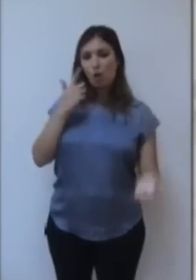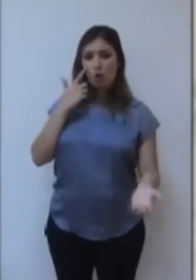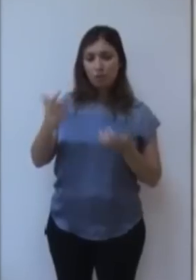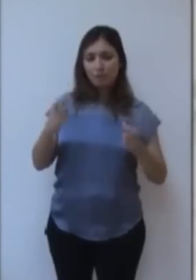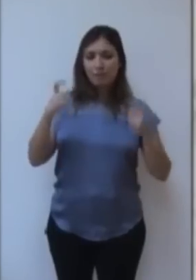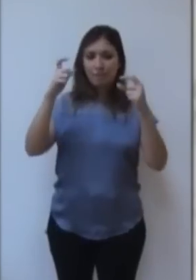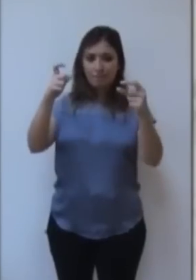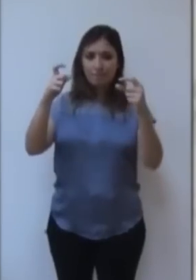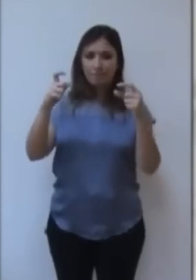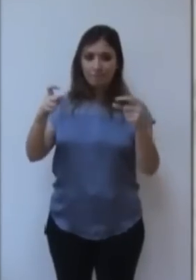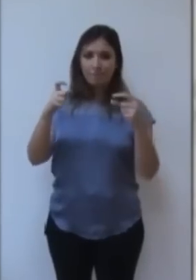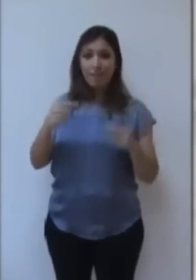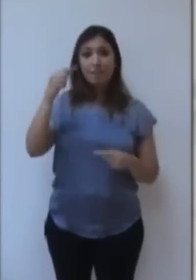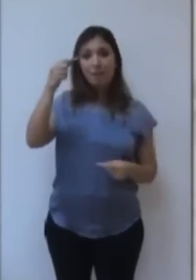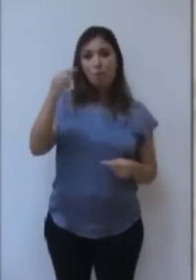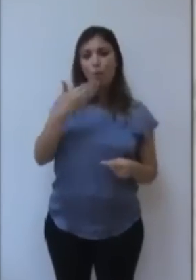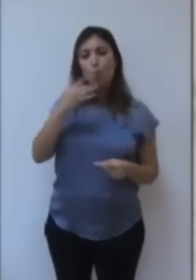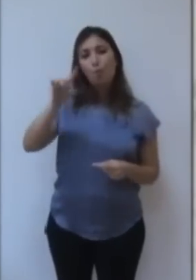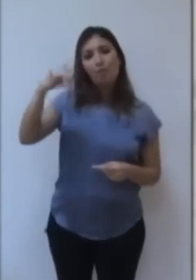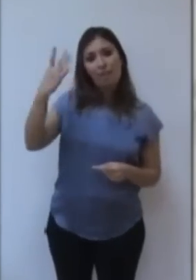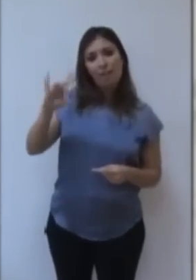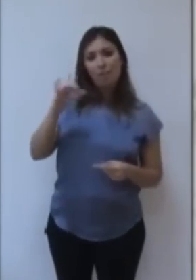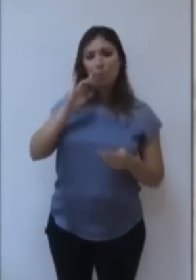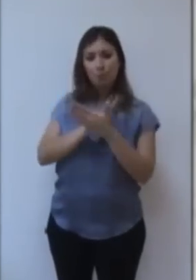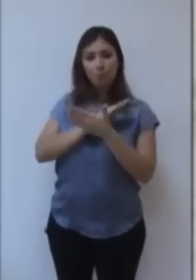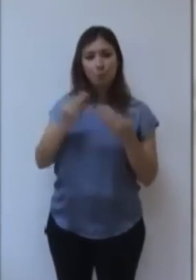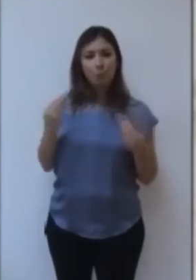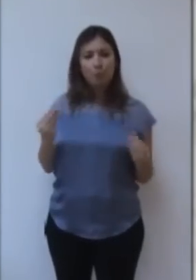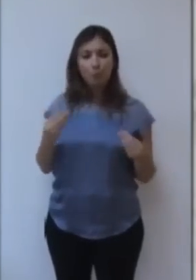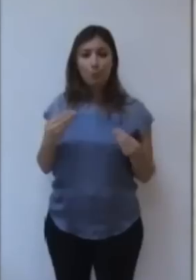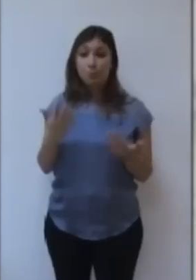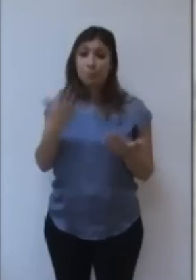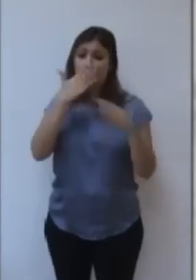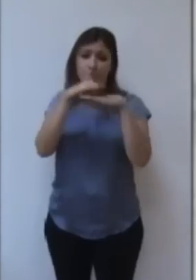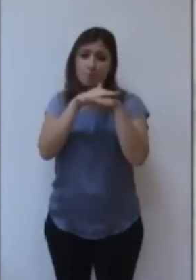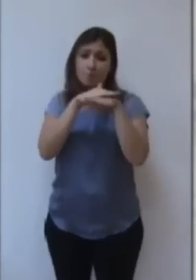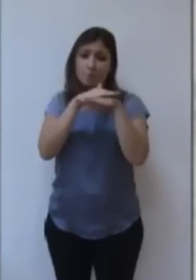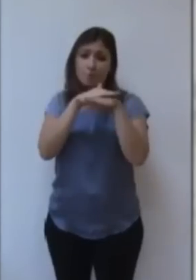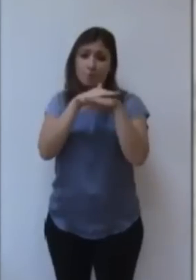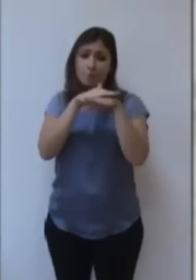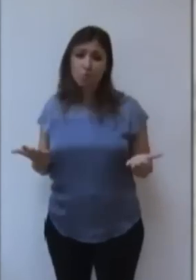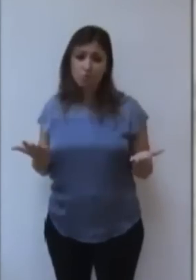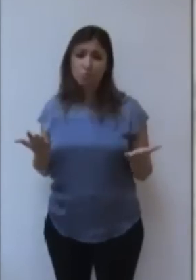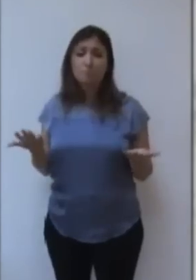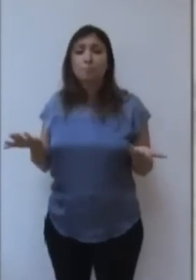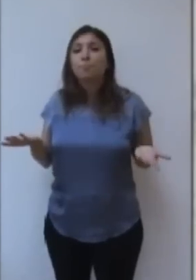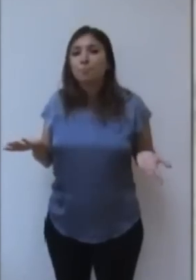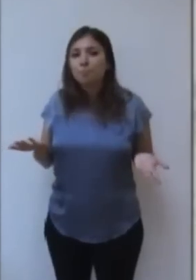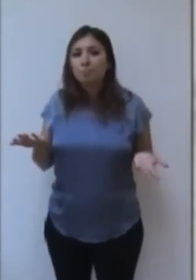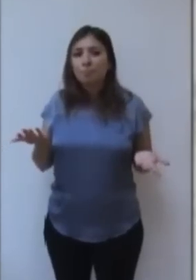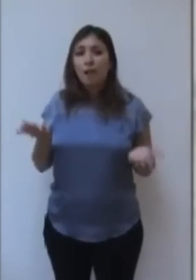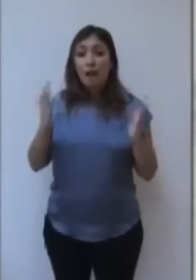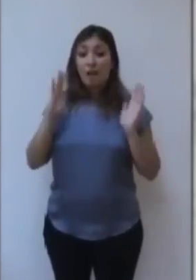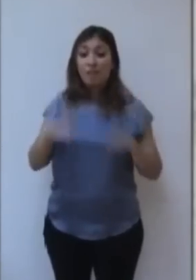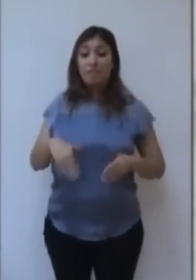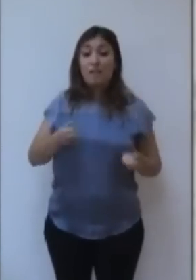haya de cada párrafo una idea, que no sé qué, o sea, una serie de cosas que son unas cuestiones muy lógicas, pero luego no